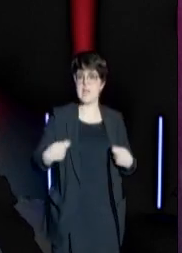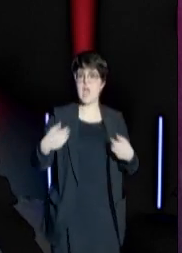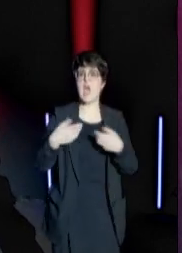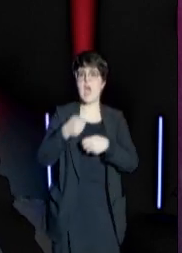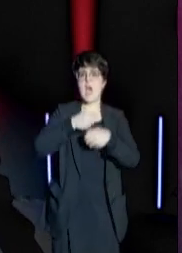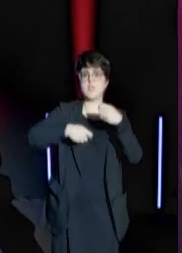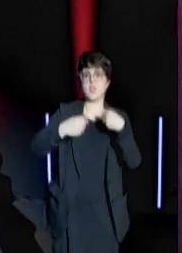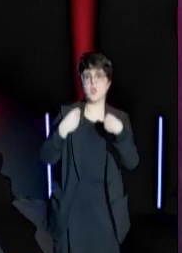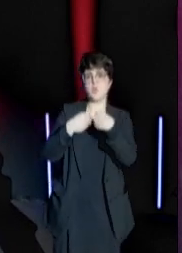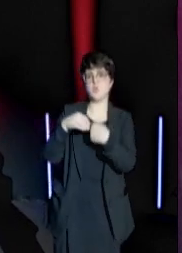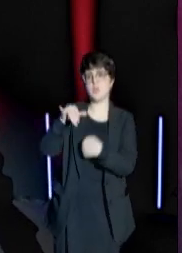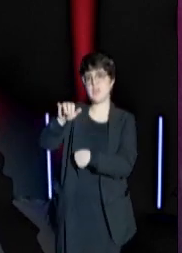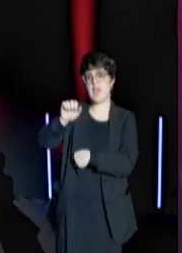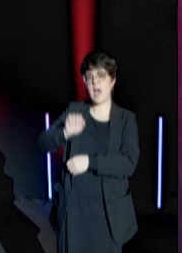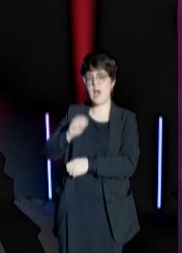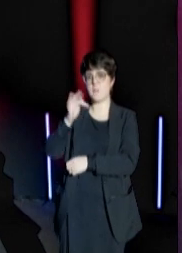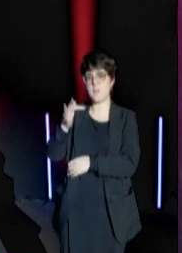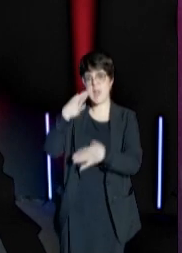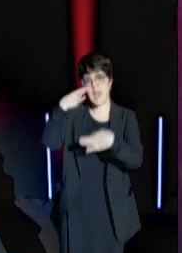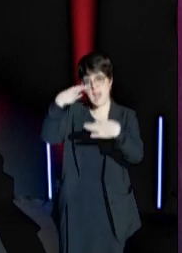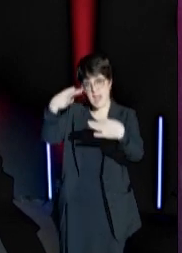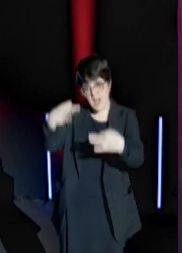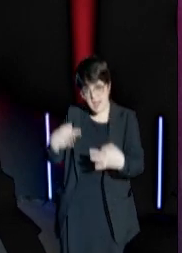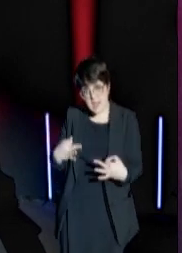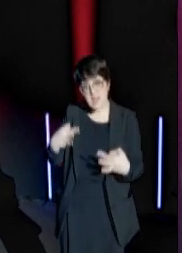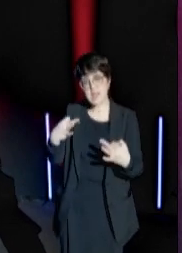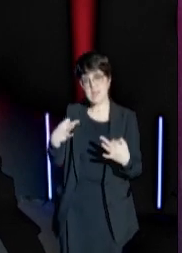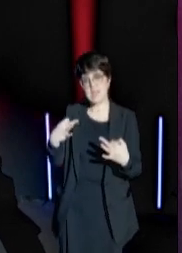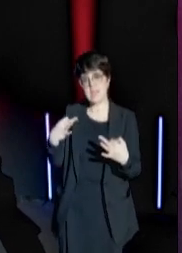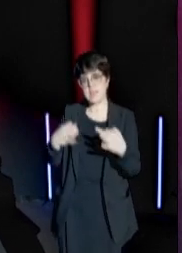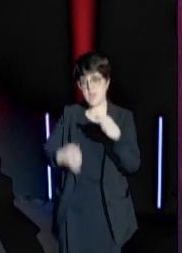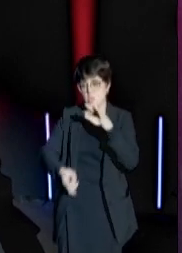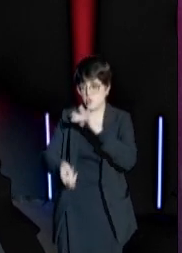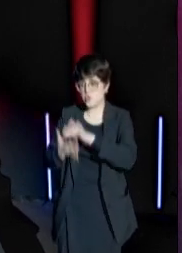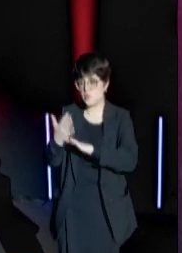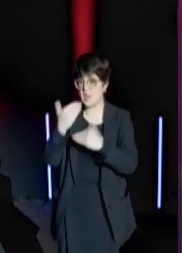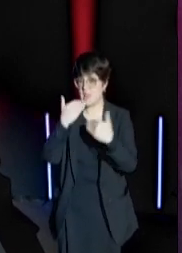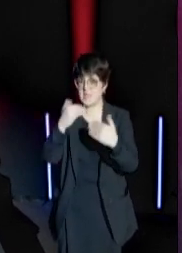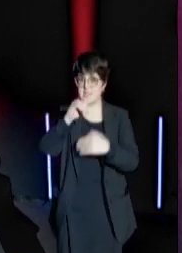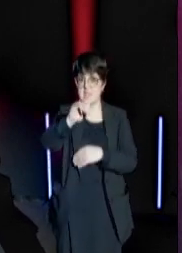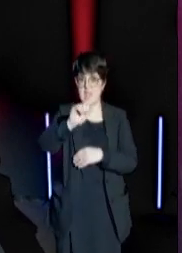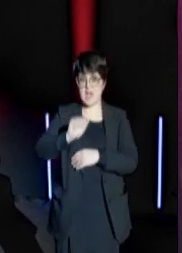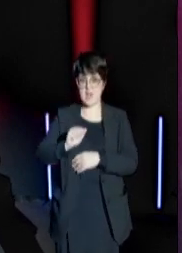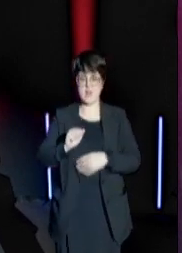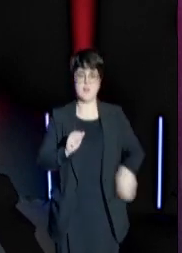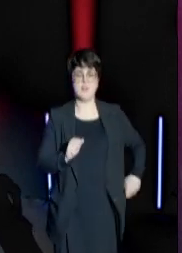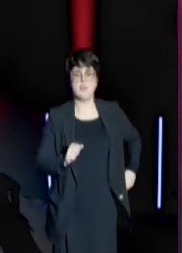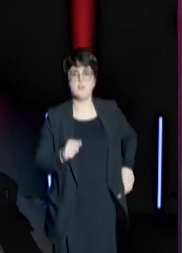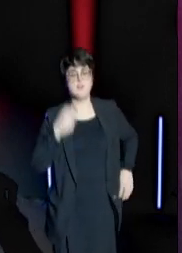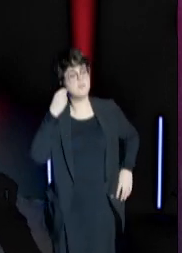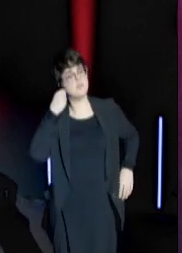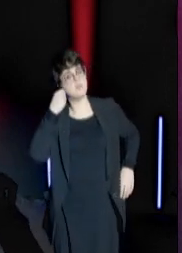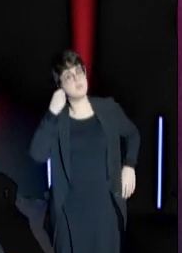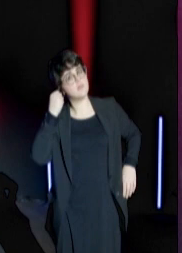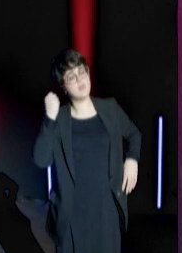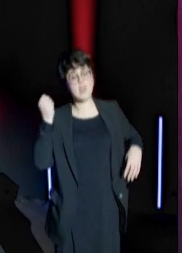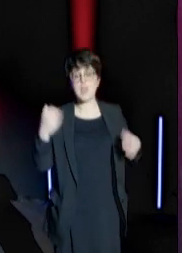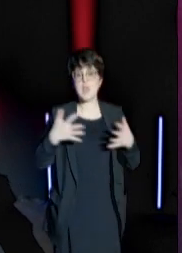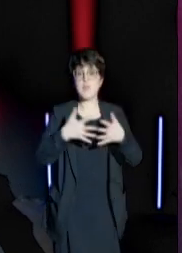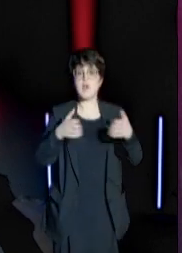and reality yo creo que este párrafo final del libro